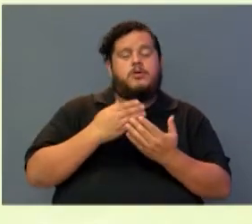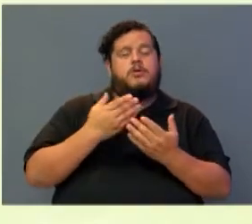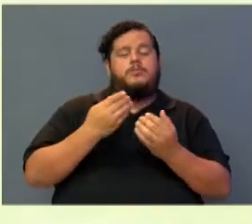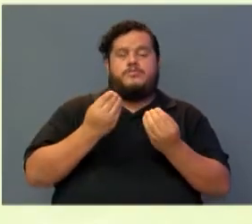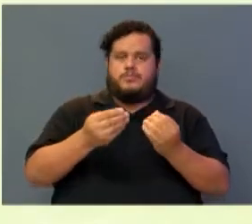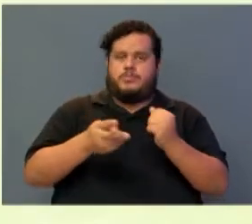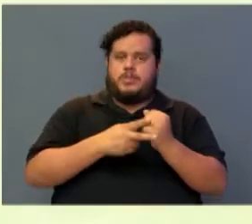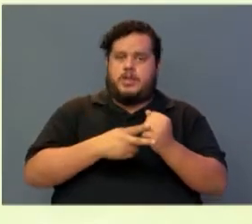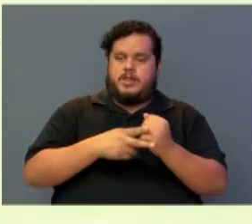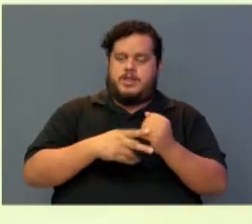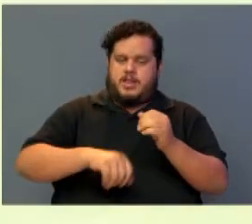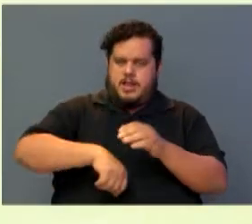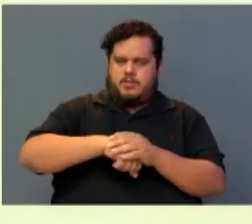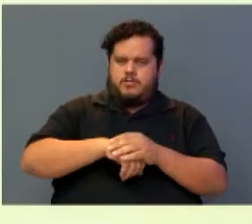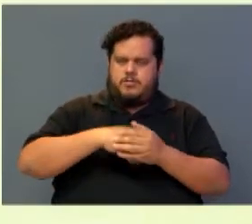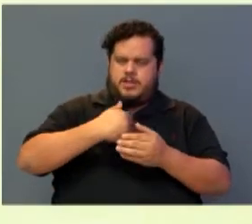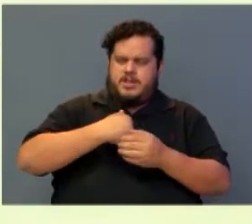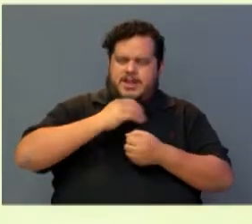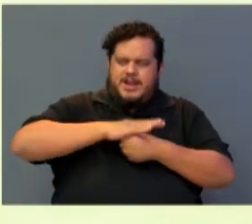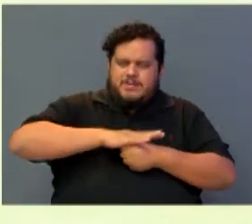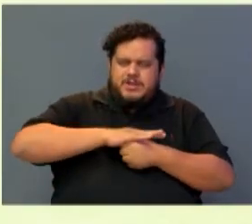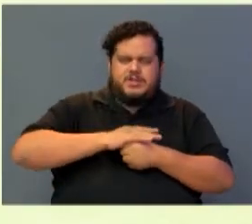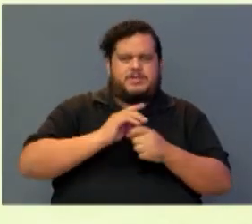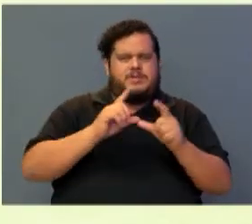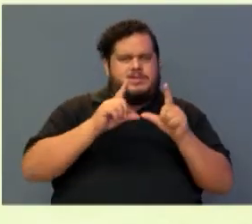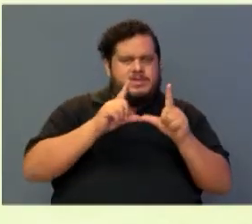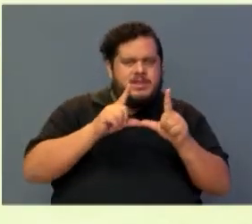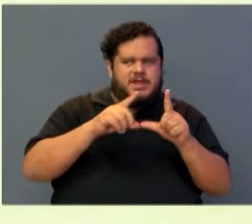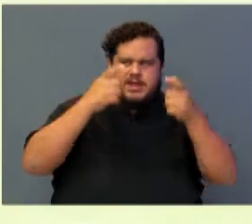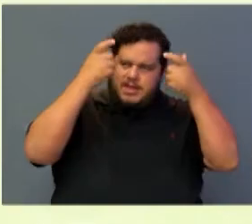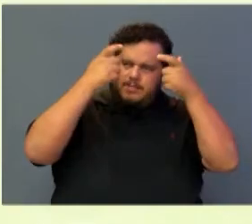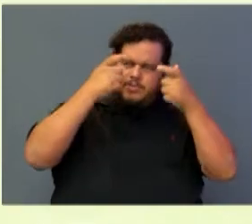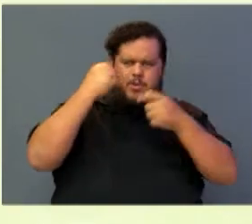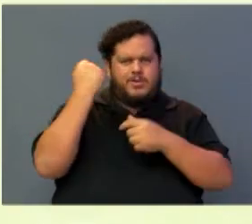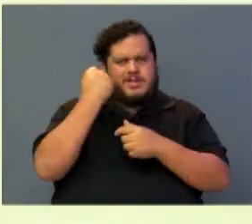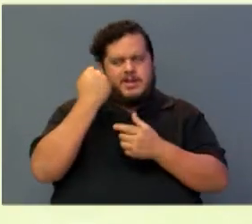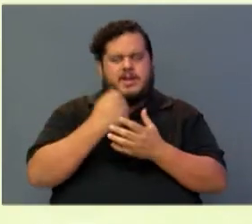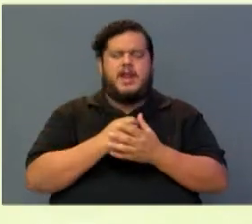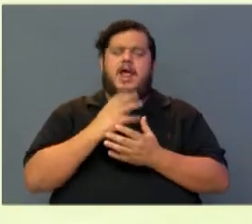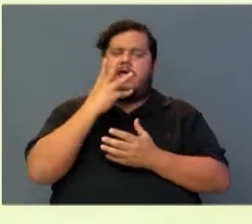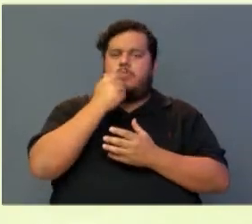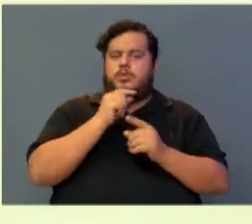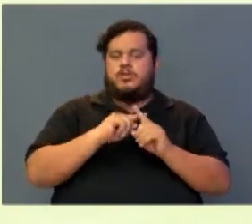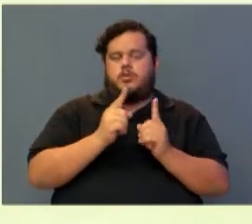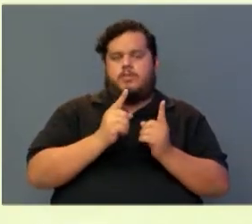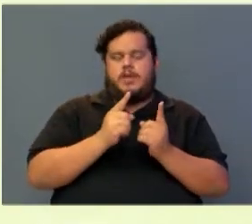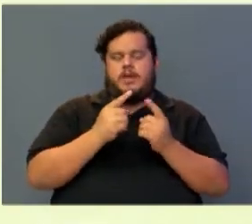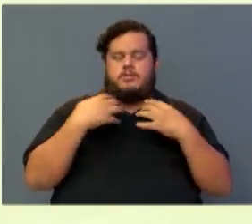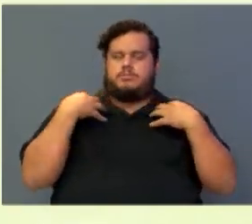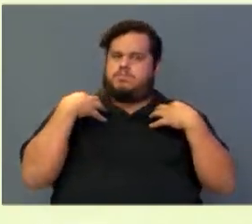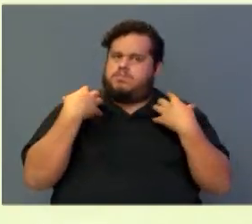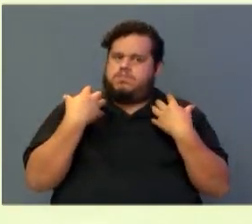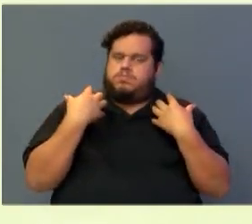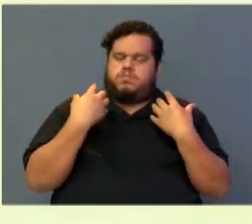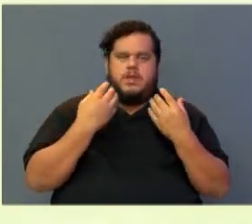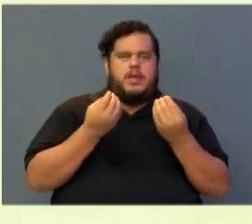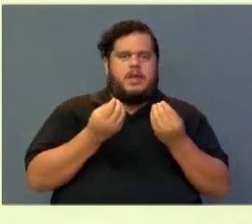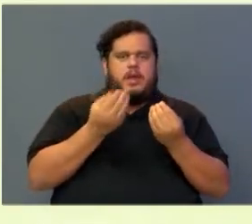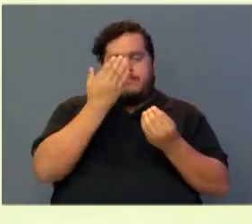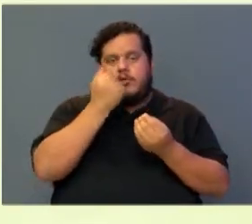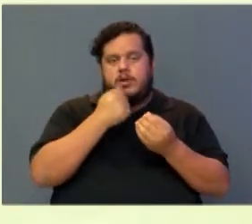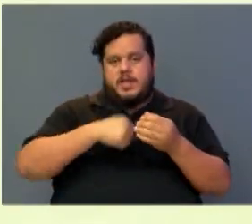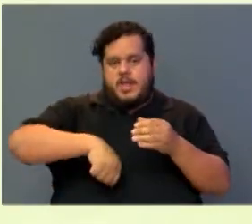siempre tener la presión de quedar campeón o de ganar y eso, también es bonito, pero también es estresante. Es estresante porque el